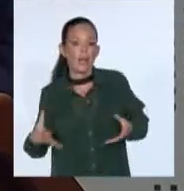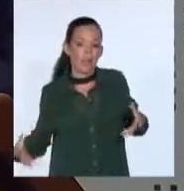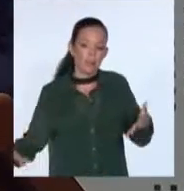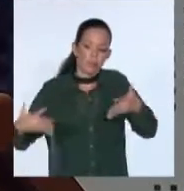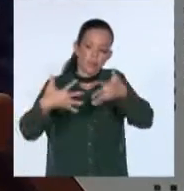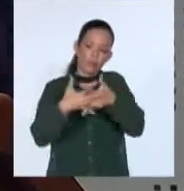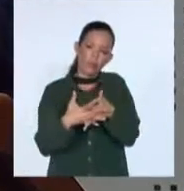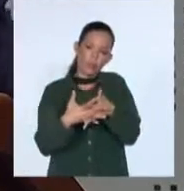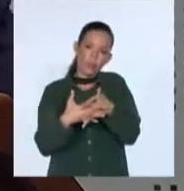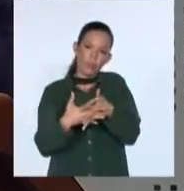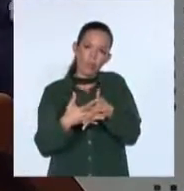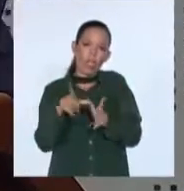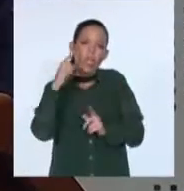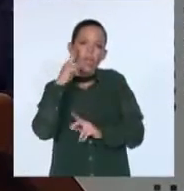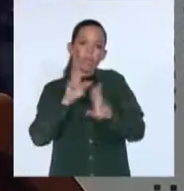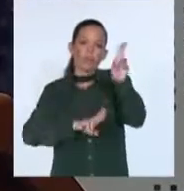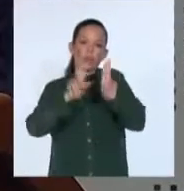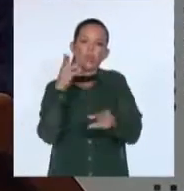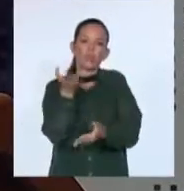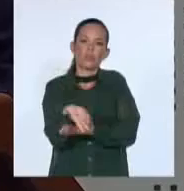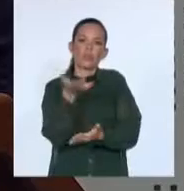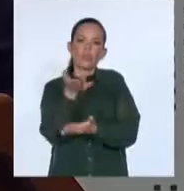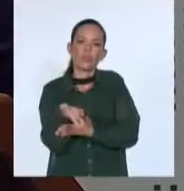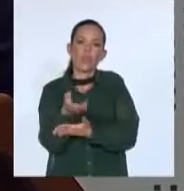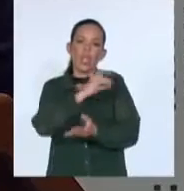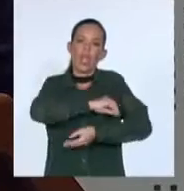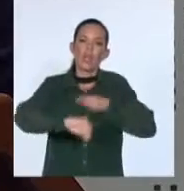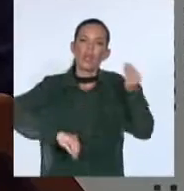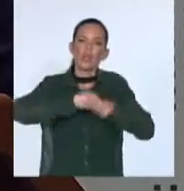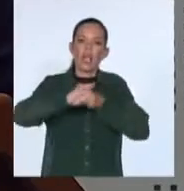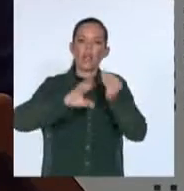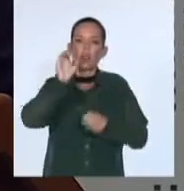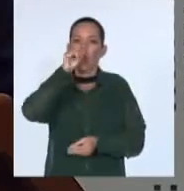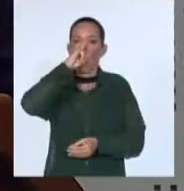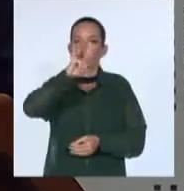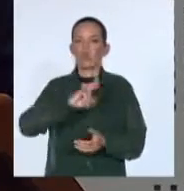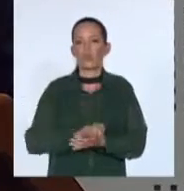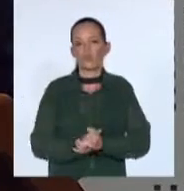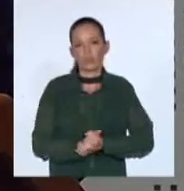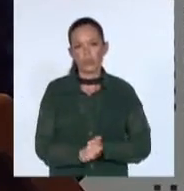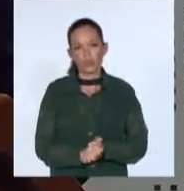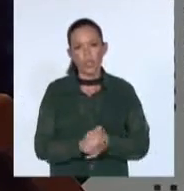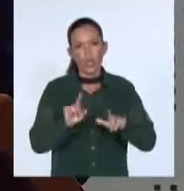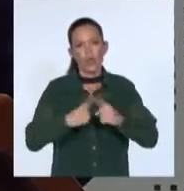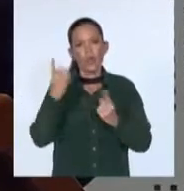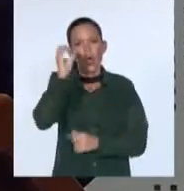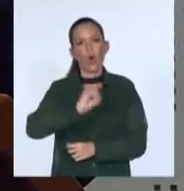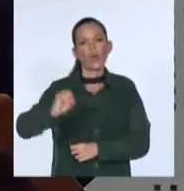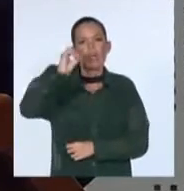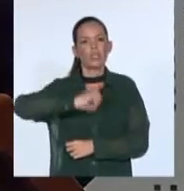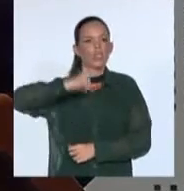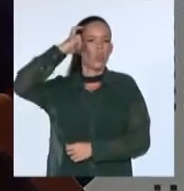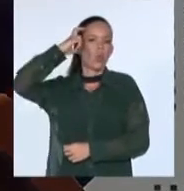los cambios que las Naciones Unidas reclaman? Porque sus organizaciones han quedado atrás.